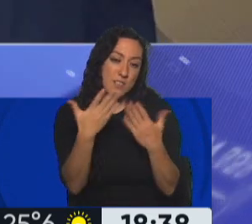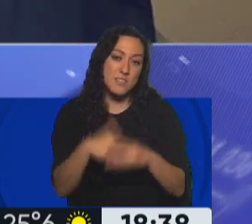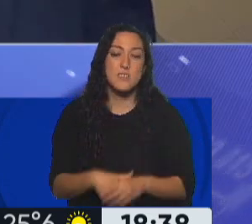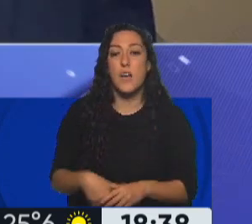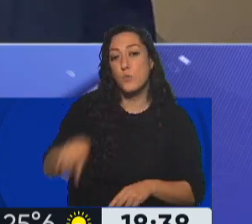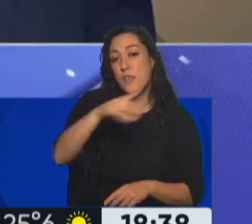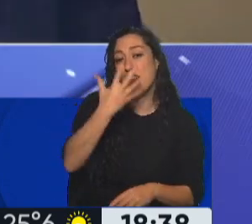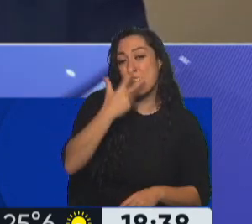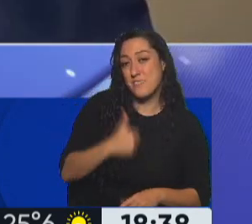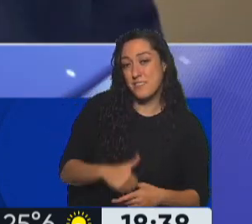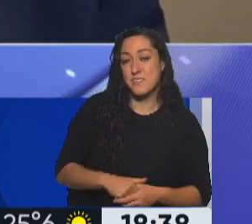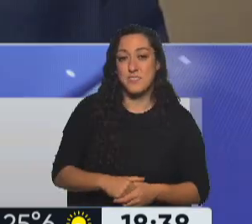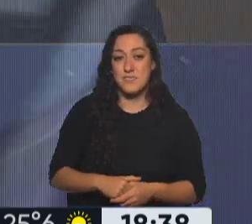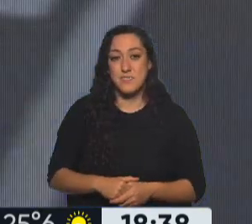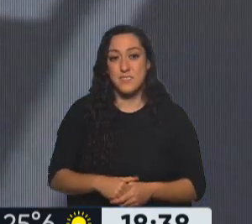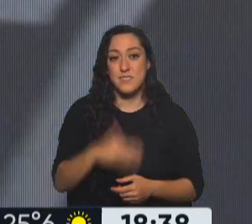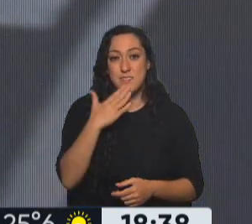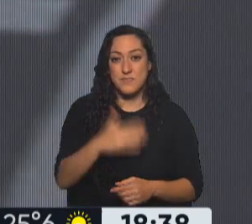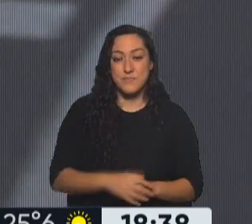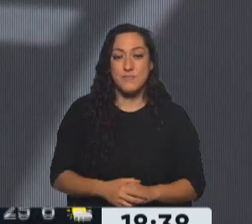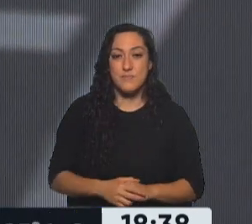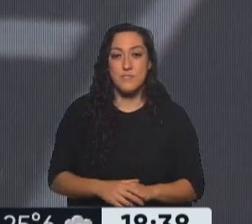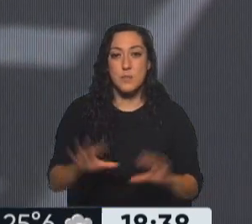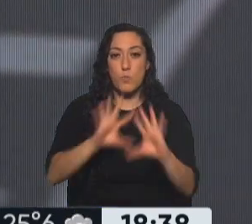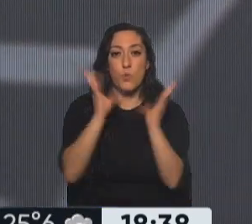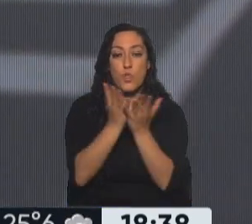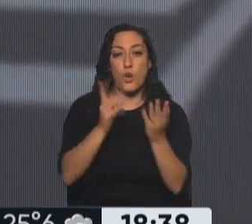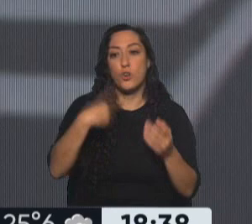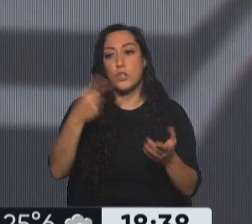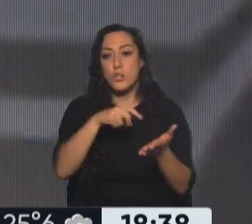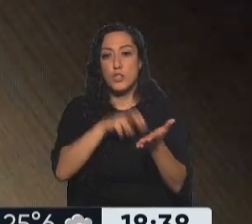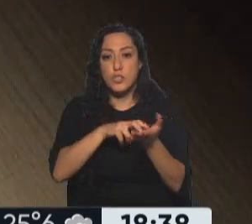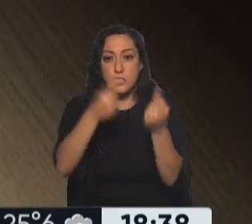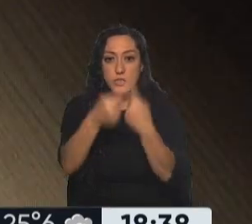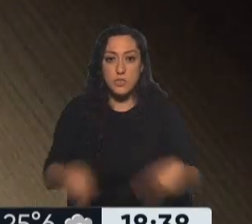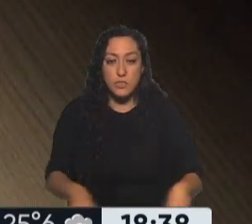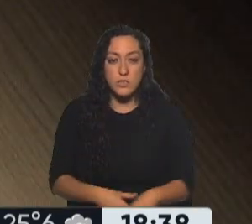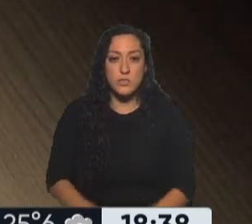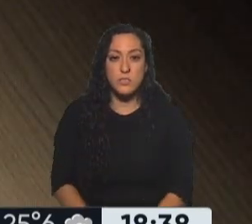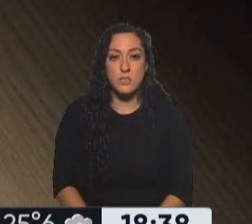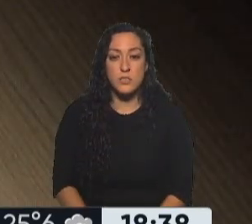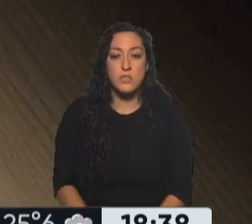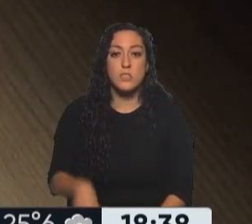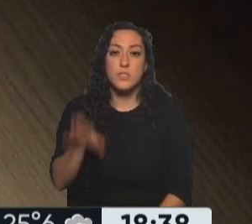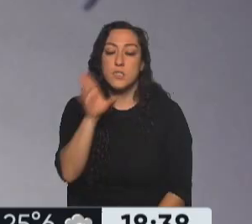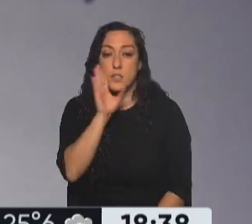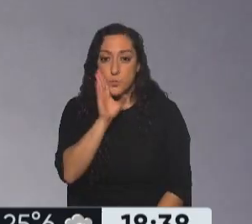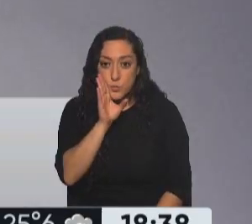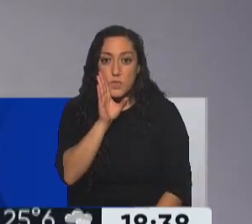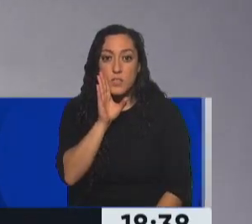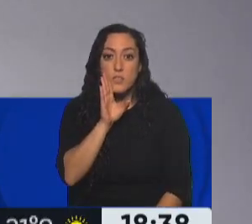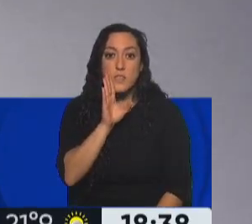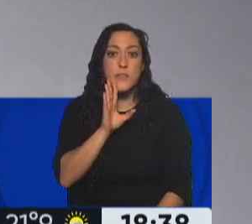Gracias a ustedes, hasta luego. Por favor. Bien, seguimos recorriendo el mundo, más noticias. Estados Unidos, escándalo por